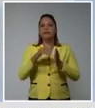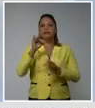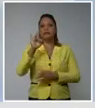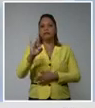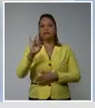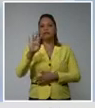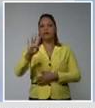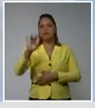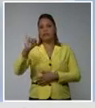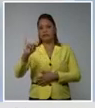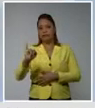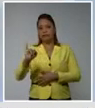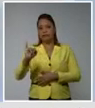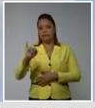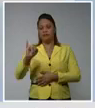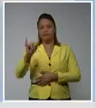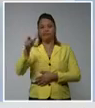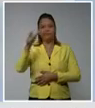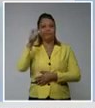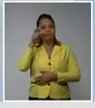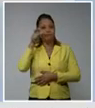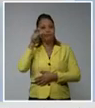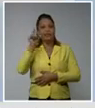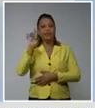3.746, en vigilancia